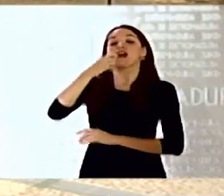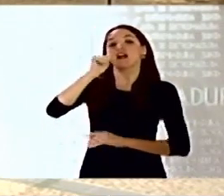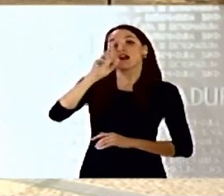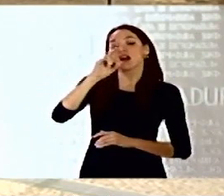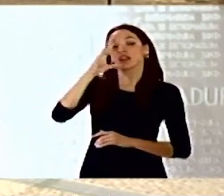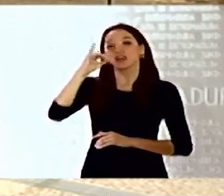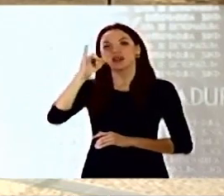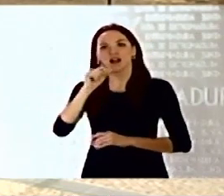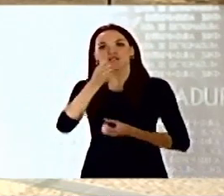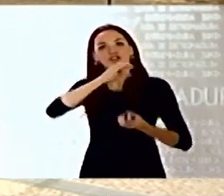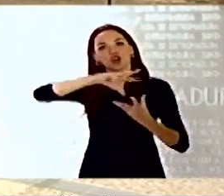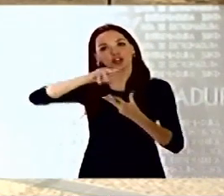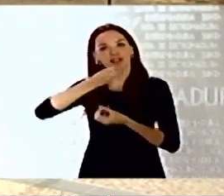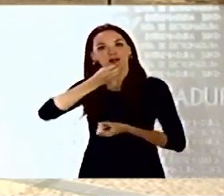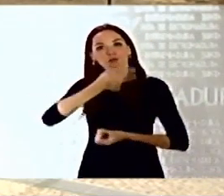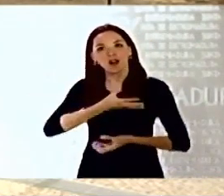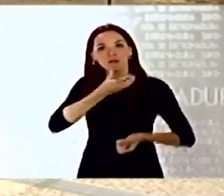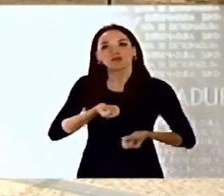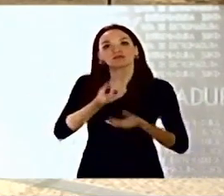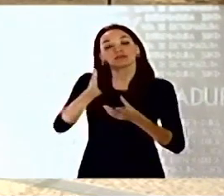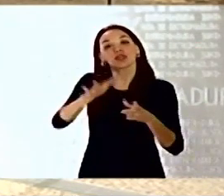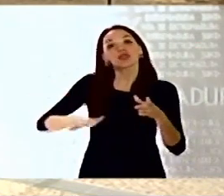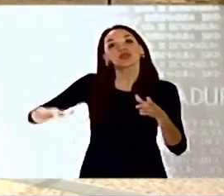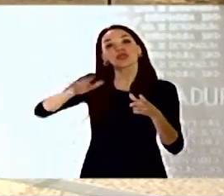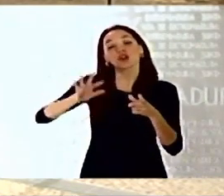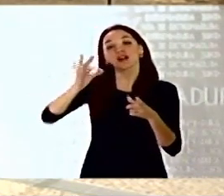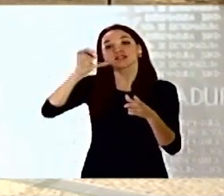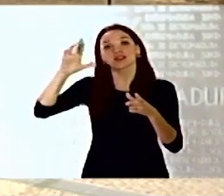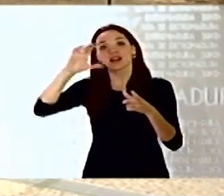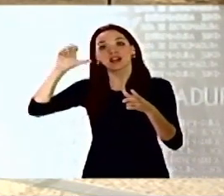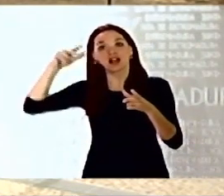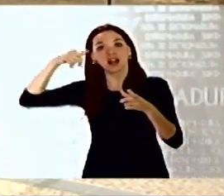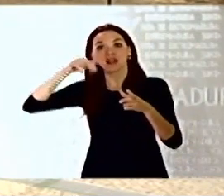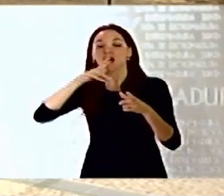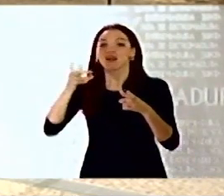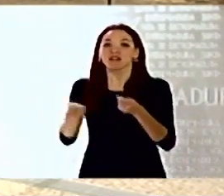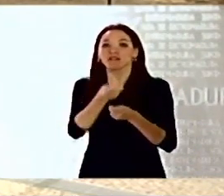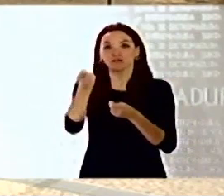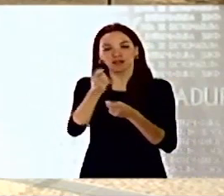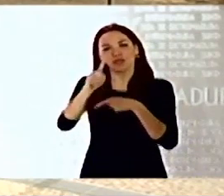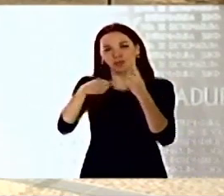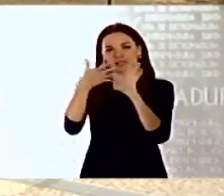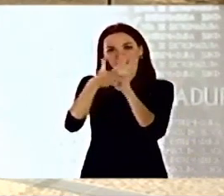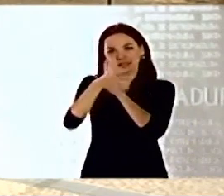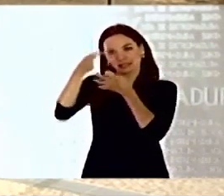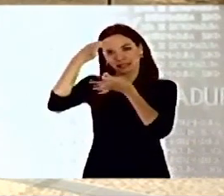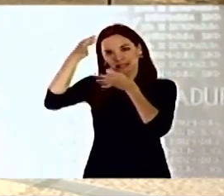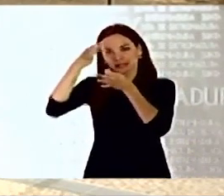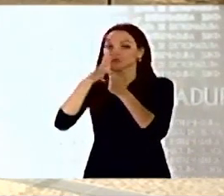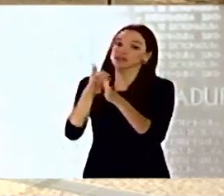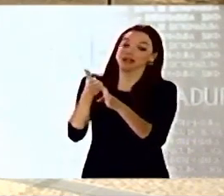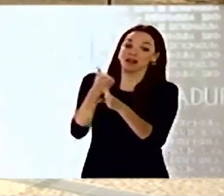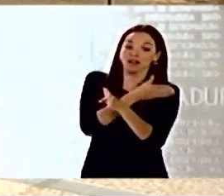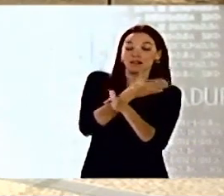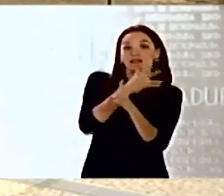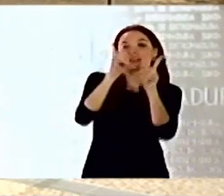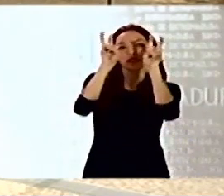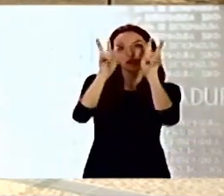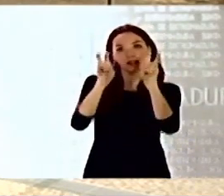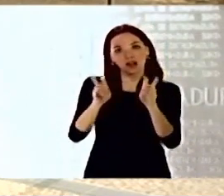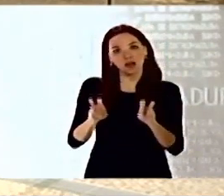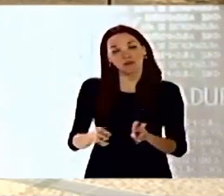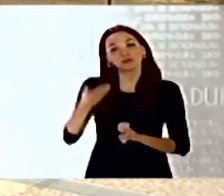regadíos de Monterrubio de la Serena, que les explicará a continuación. Y paso a detallarles los asuntos más importantes